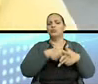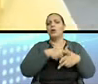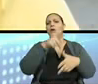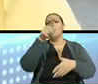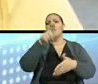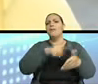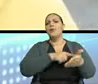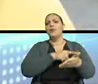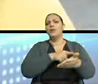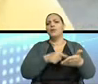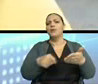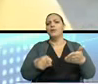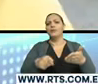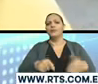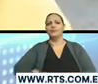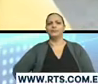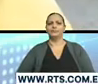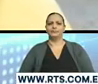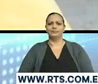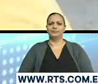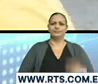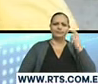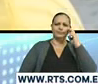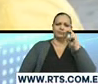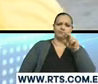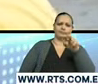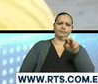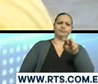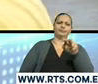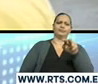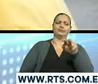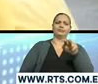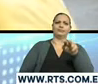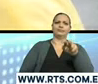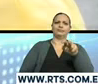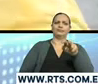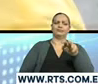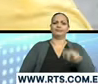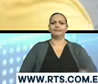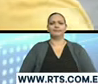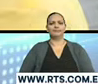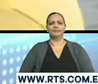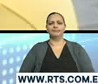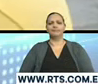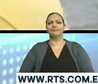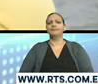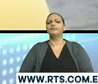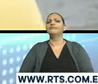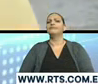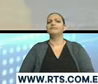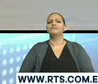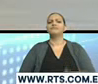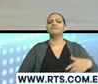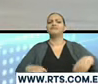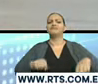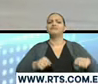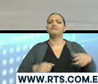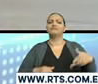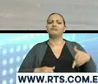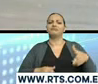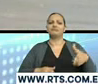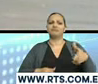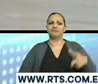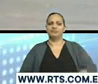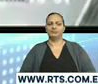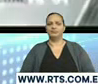cometió? Bueno, en la motocicleta. Una motocicleta. Pero bueno, ya esa ordenanza, por el tiempo de la emergencia, creo que se hicieron los sordos,